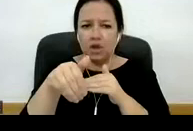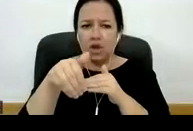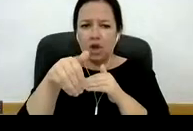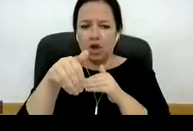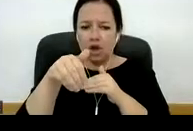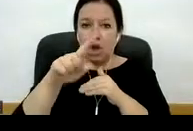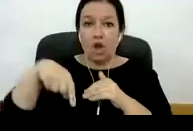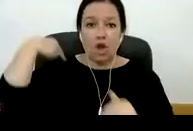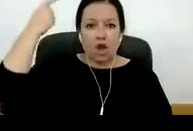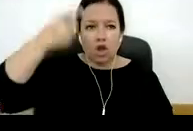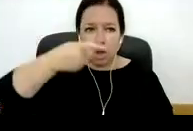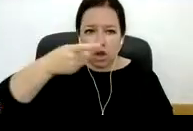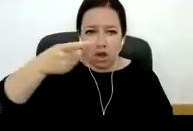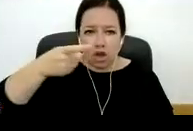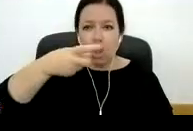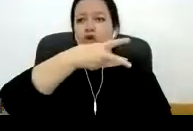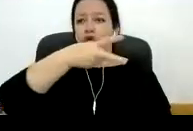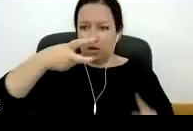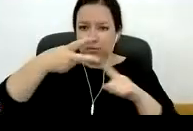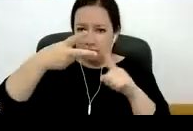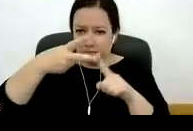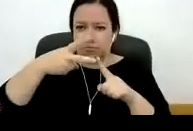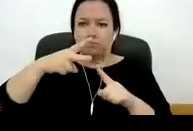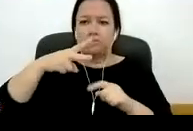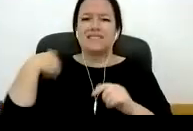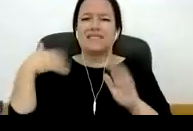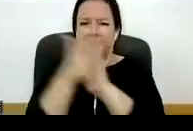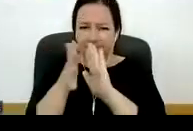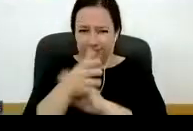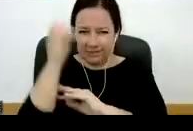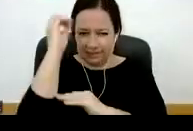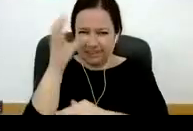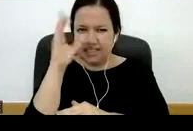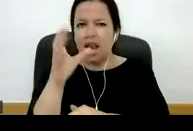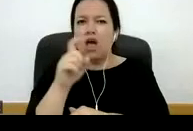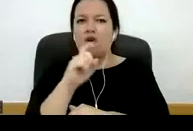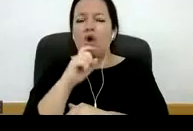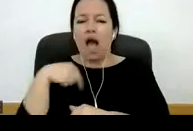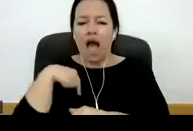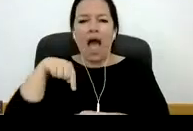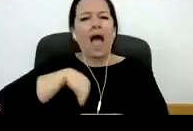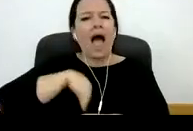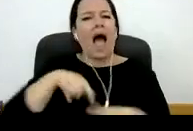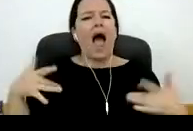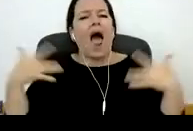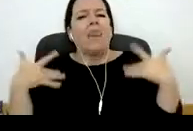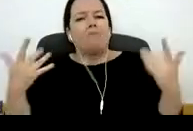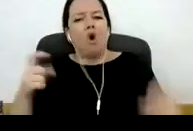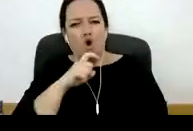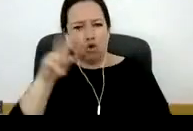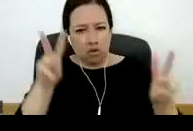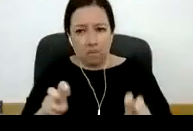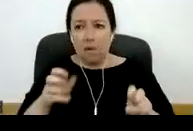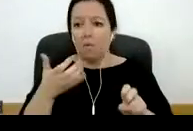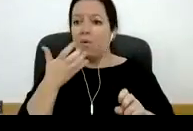próxima no, la siguiente hablaremos de todo esto, de los trastornos del ánimo que supone pues, la pérdida